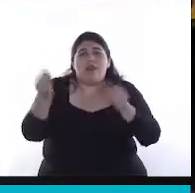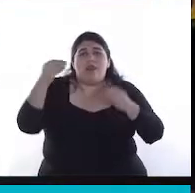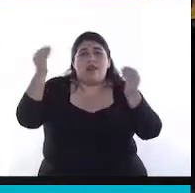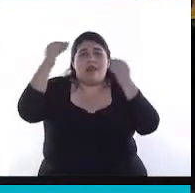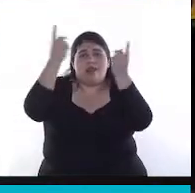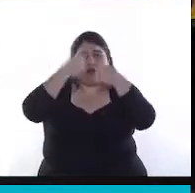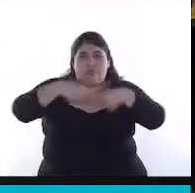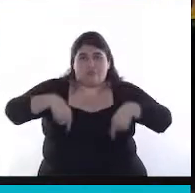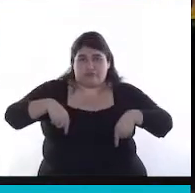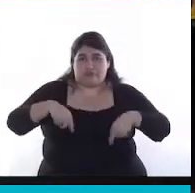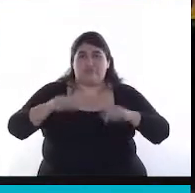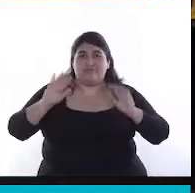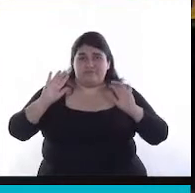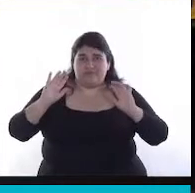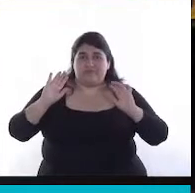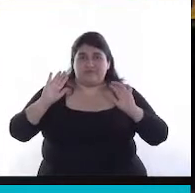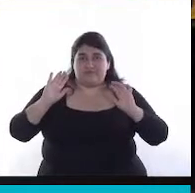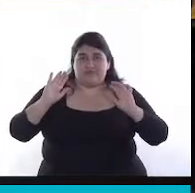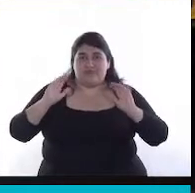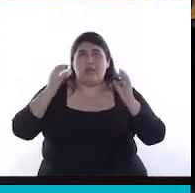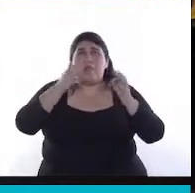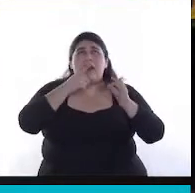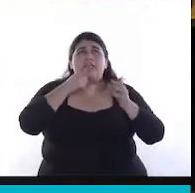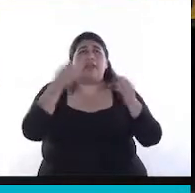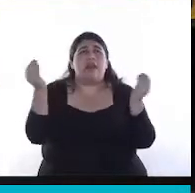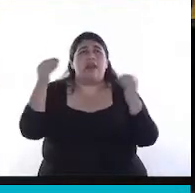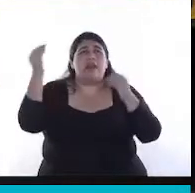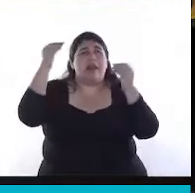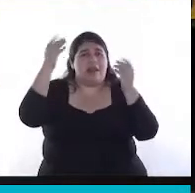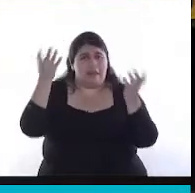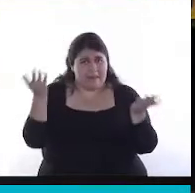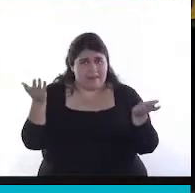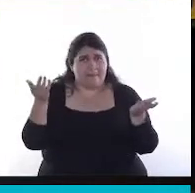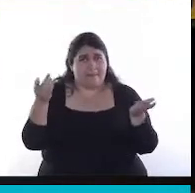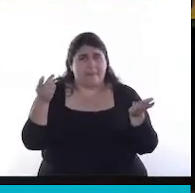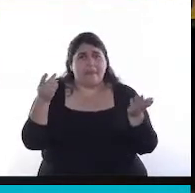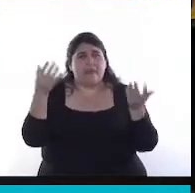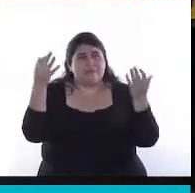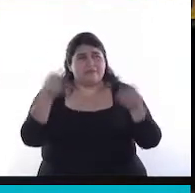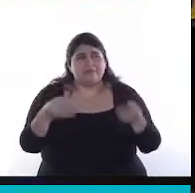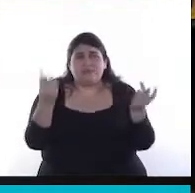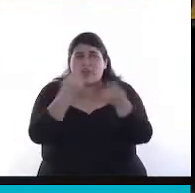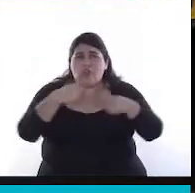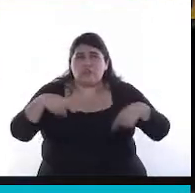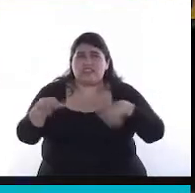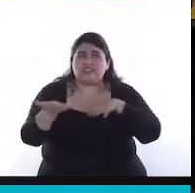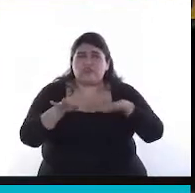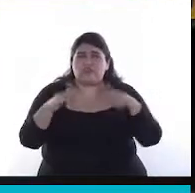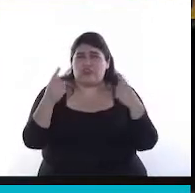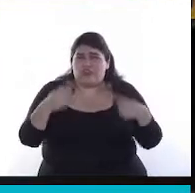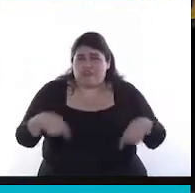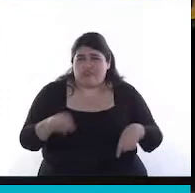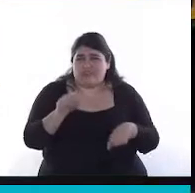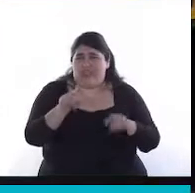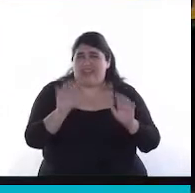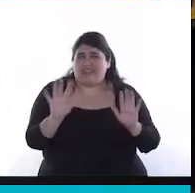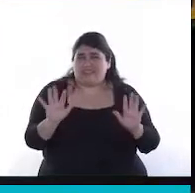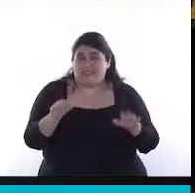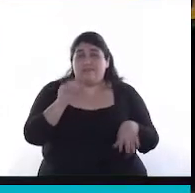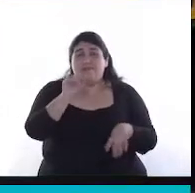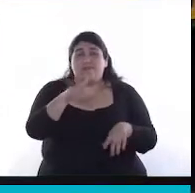arvejas sobre finos condimentos del señor